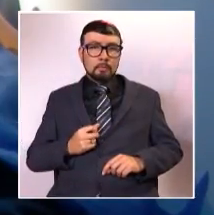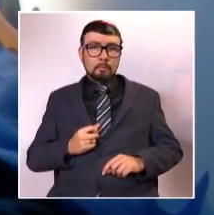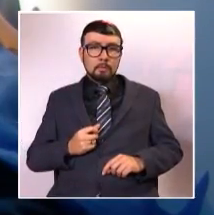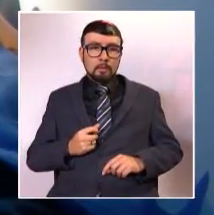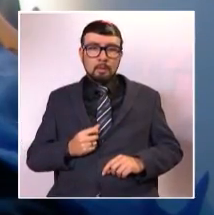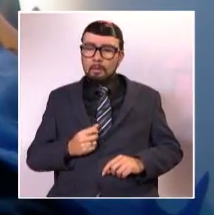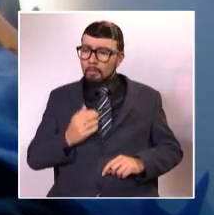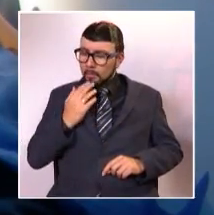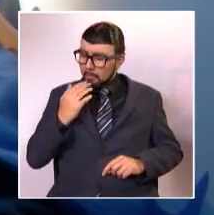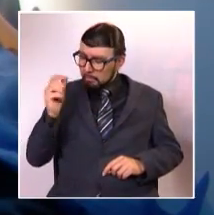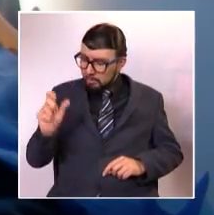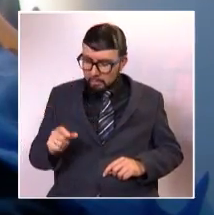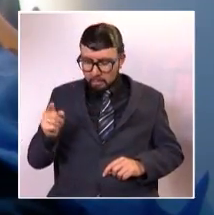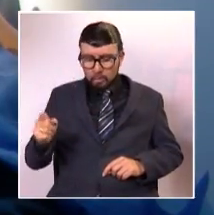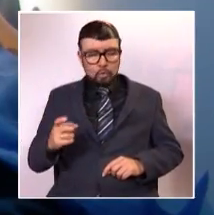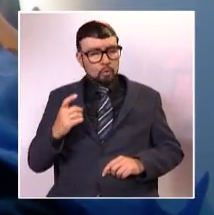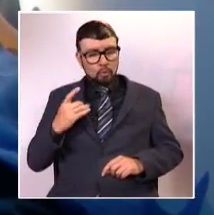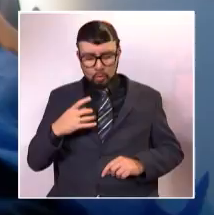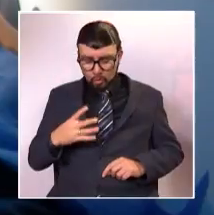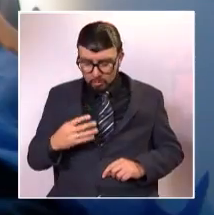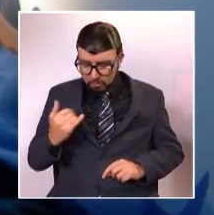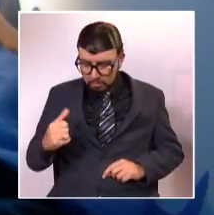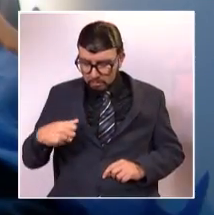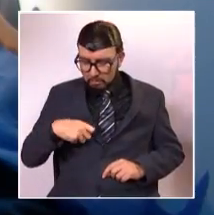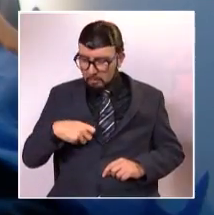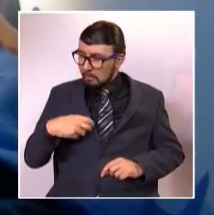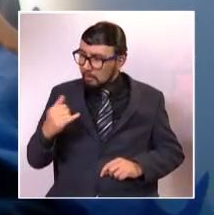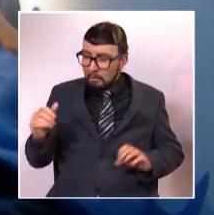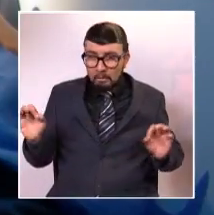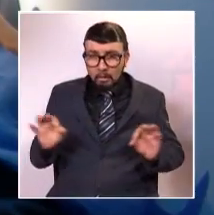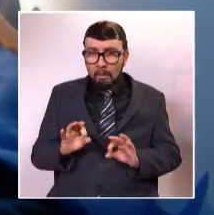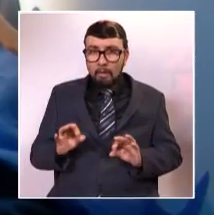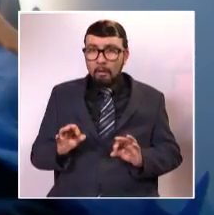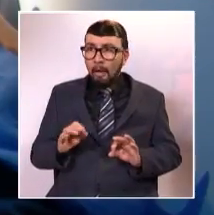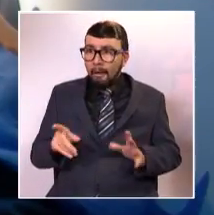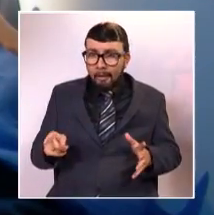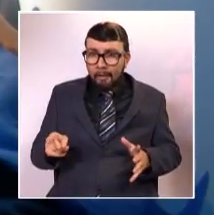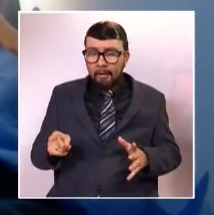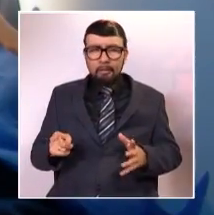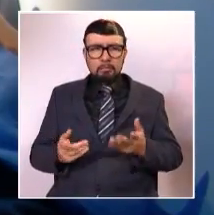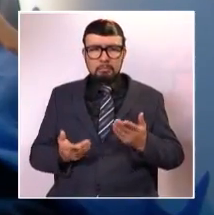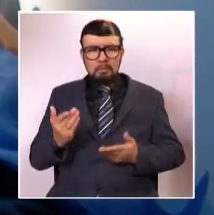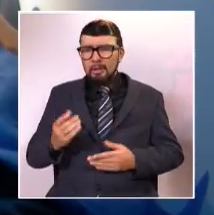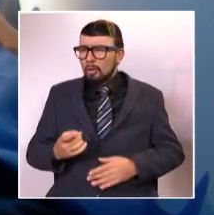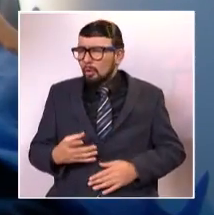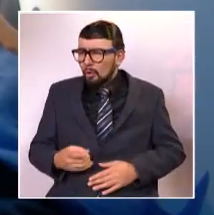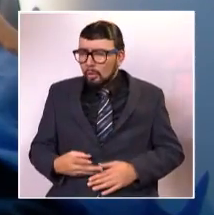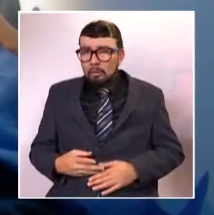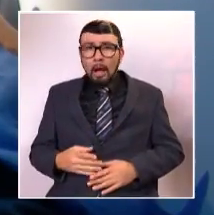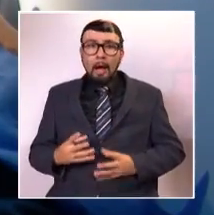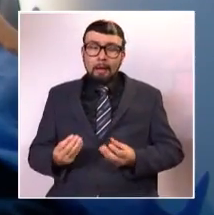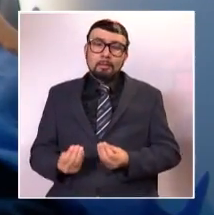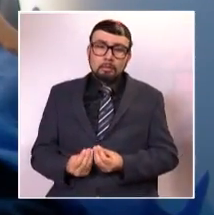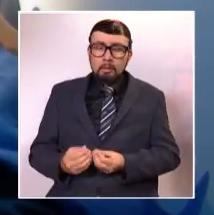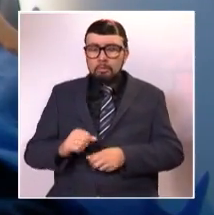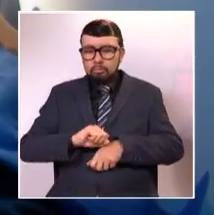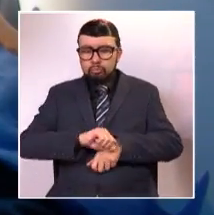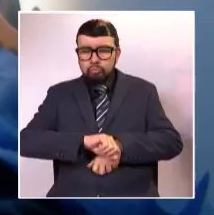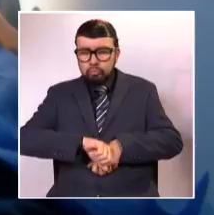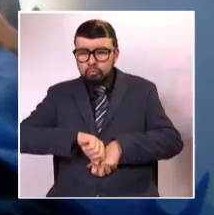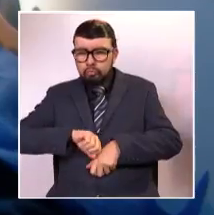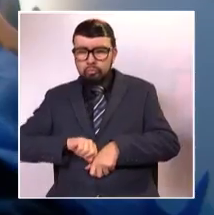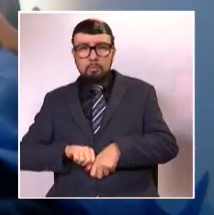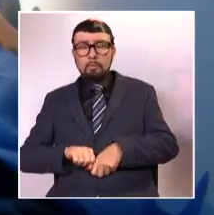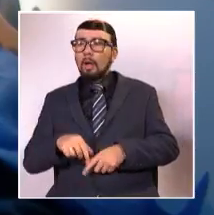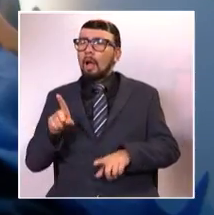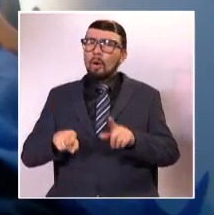dolor, no se manda nunca un estudio de una ecografía testicular. Cuando de pronto, y generalmente en los jóvenes, se